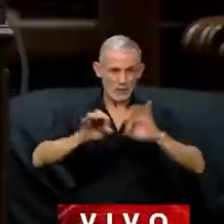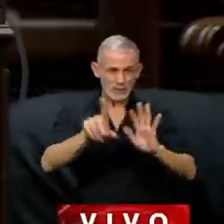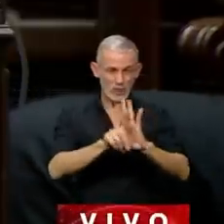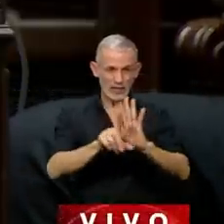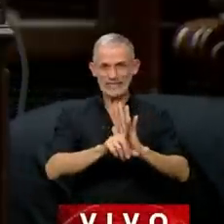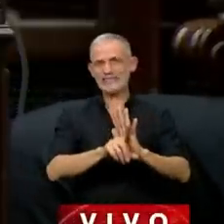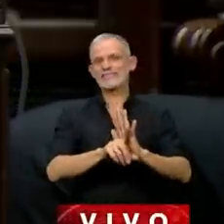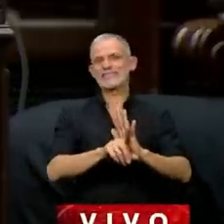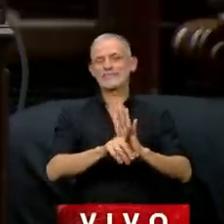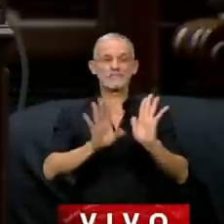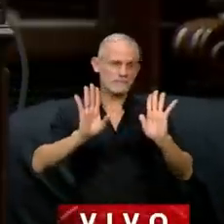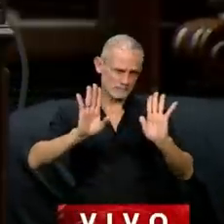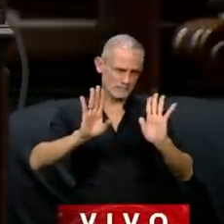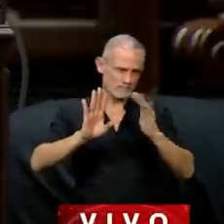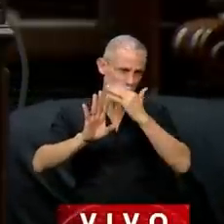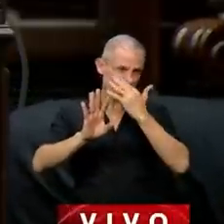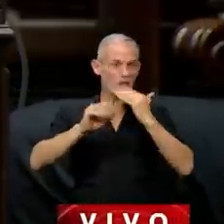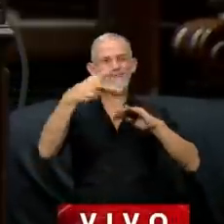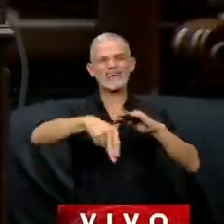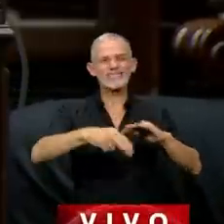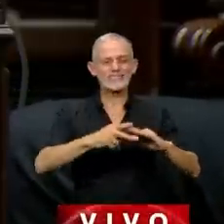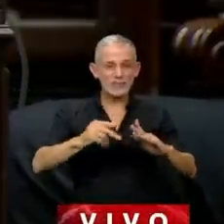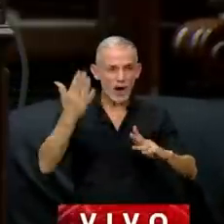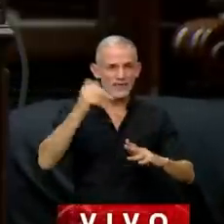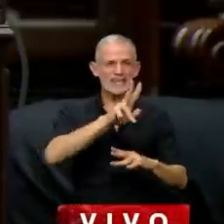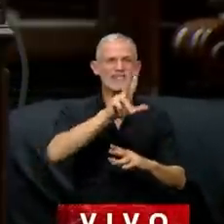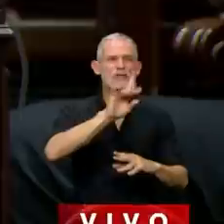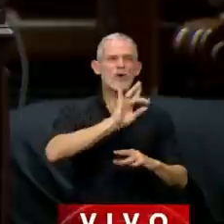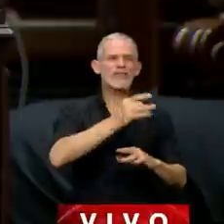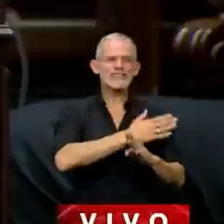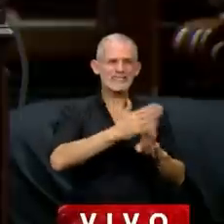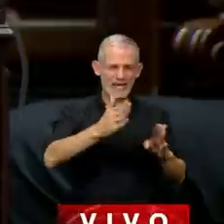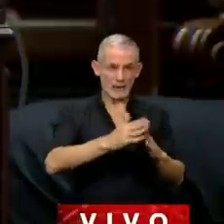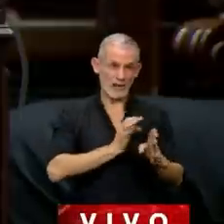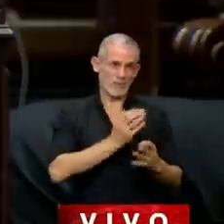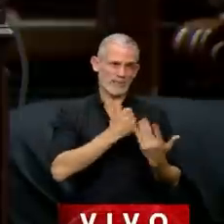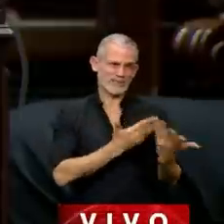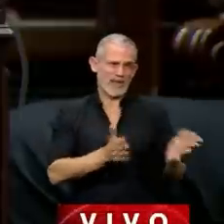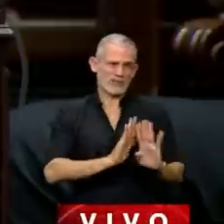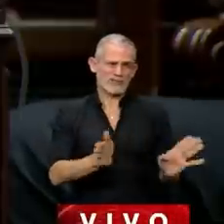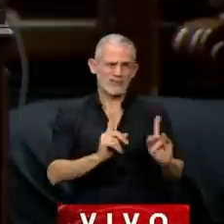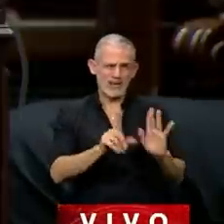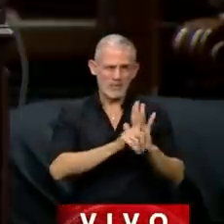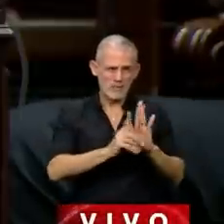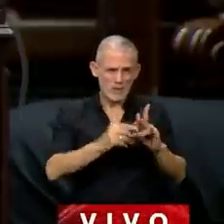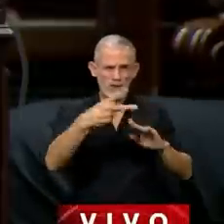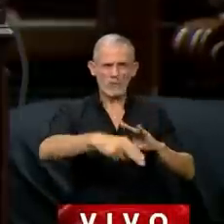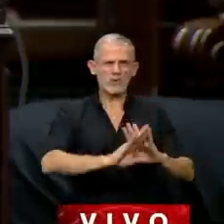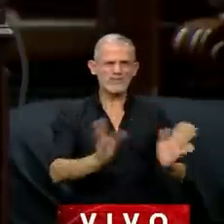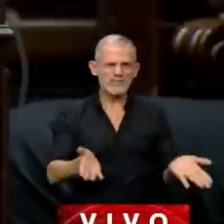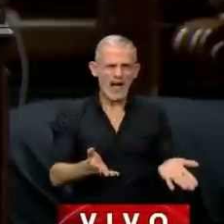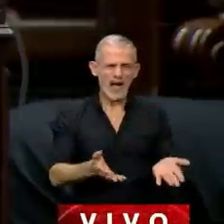ley, que entre paréntesis está vencido del 31 de diciembre del año pasado, o sea, ha